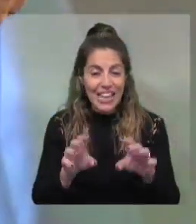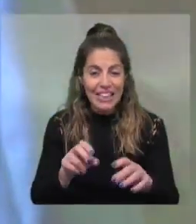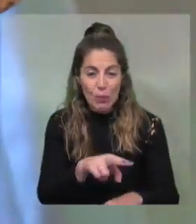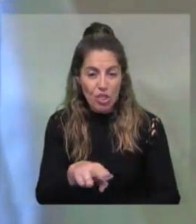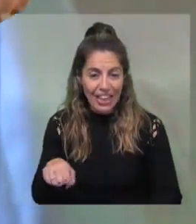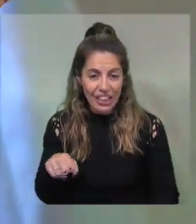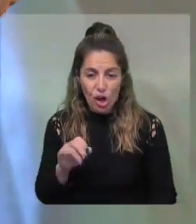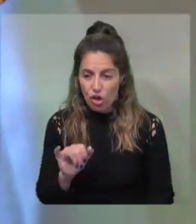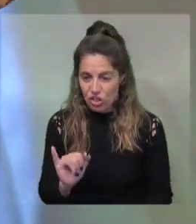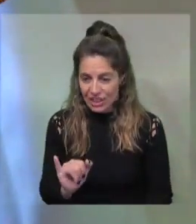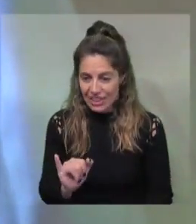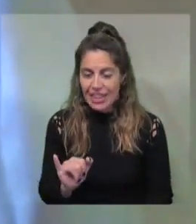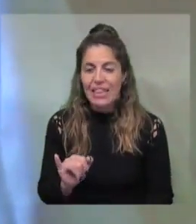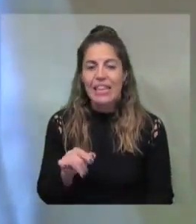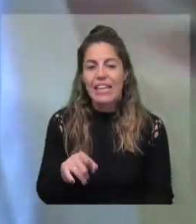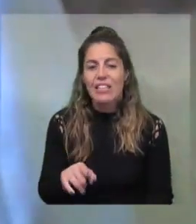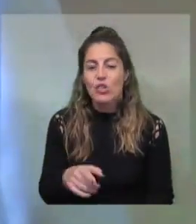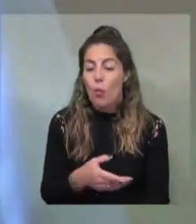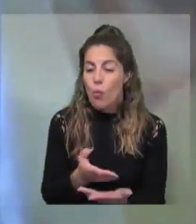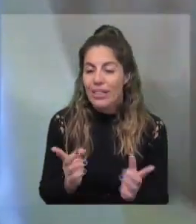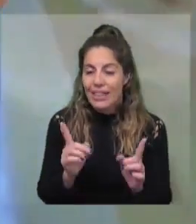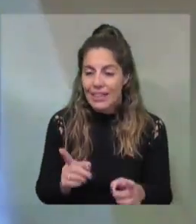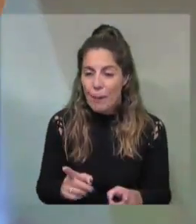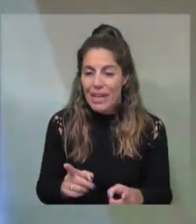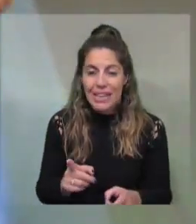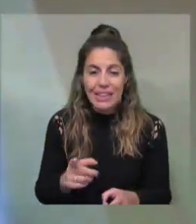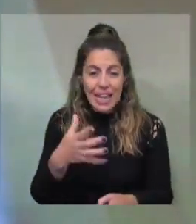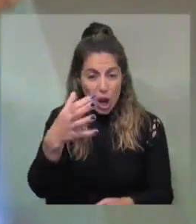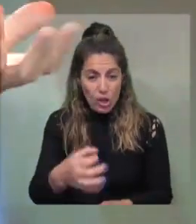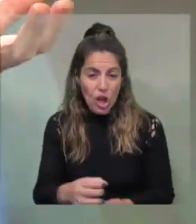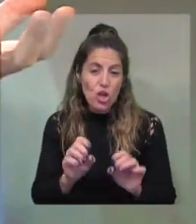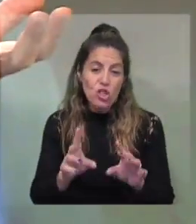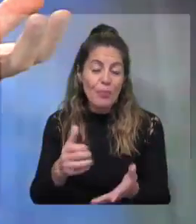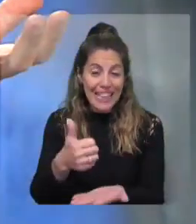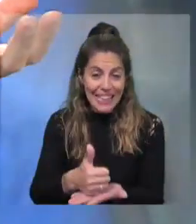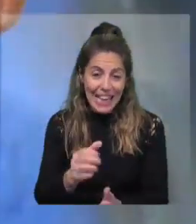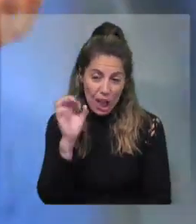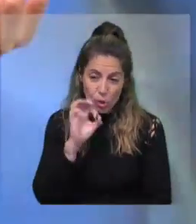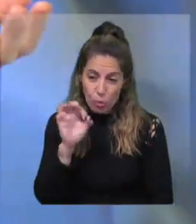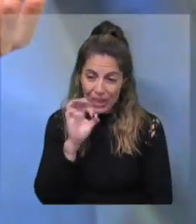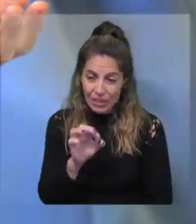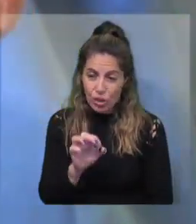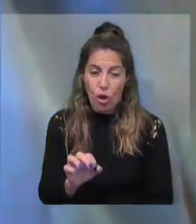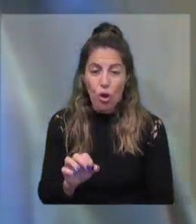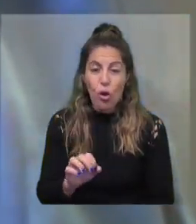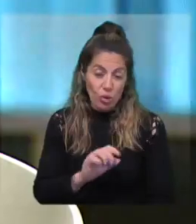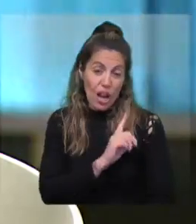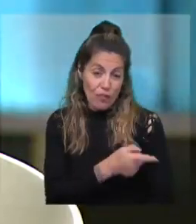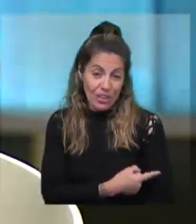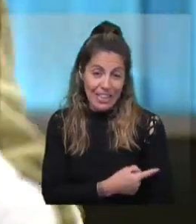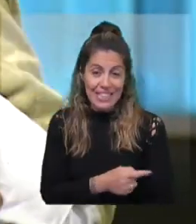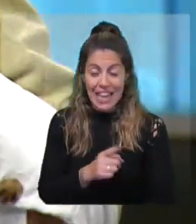Y eso también habla bien de la localización, no solamente estar en Durazno, que es una de las fortalezas de la UTEC,